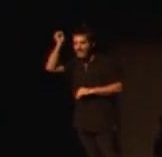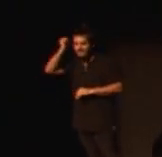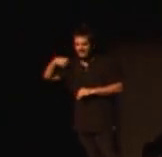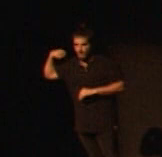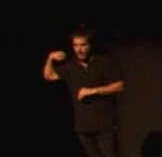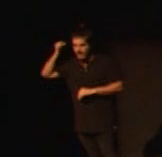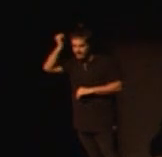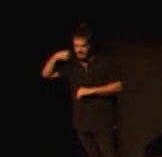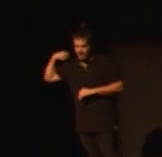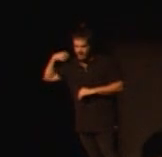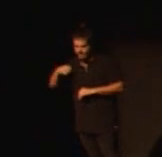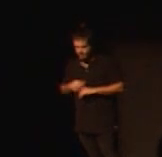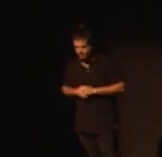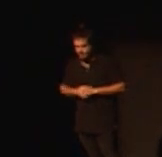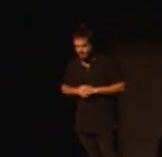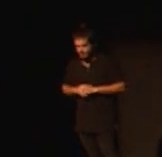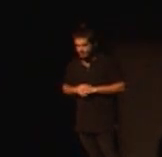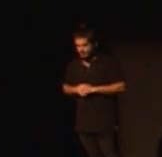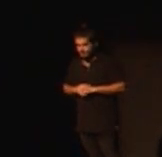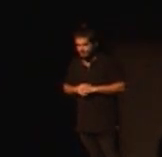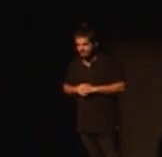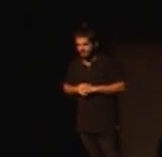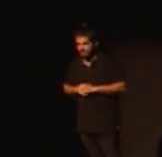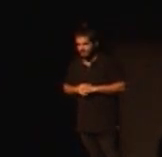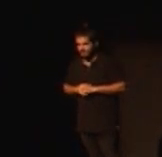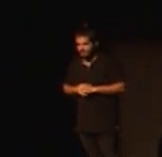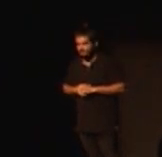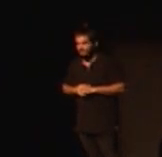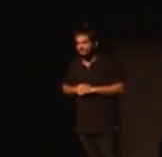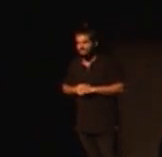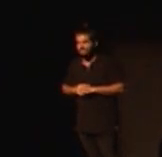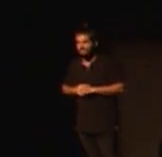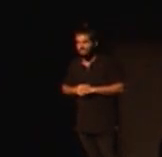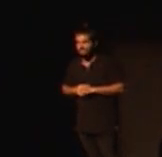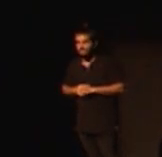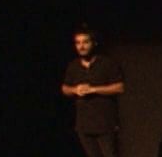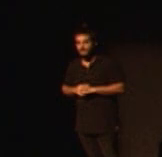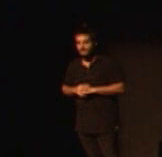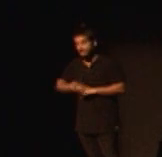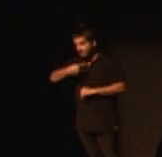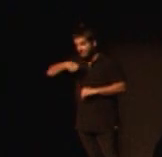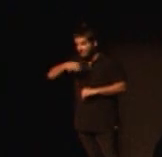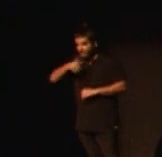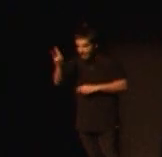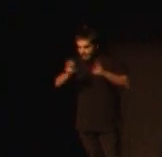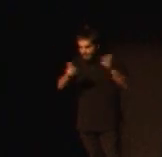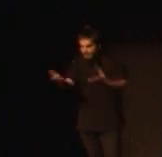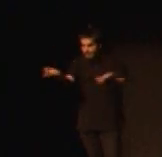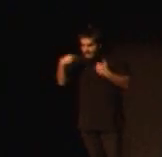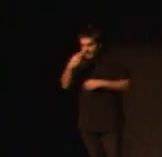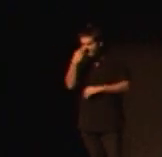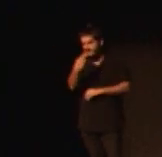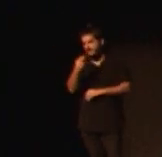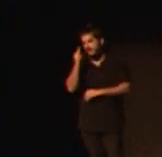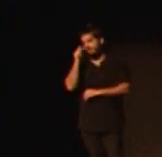de la ONCE para que todos los visitantes en grupo que vienen a nuestra región vengan a ver nuestro museo, vengan a